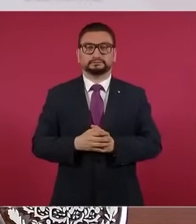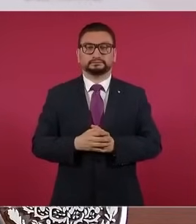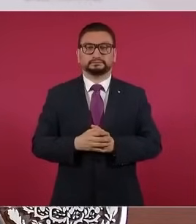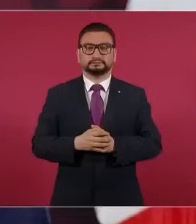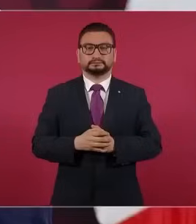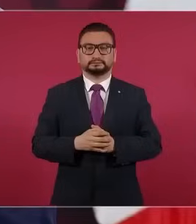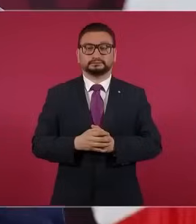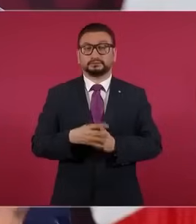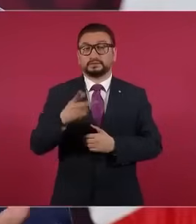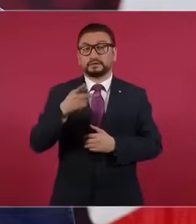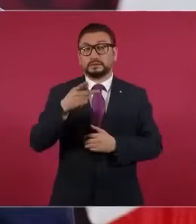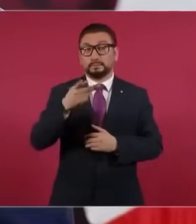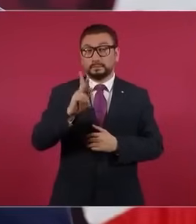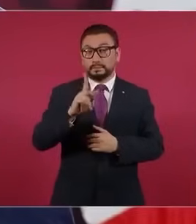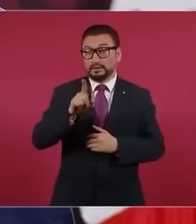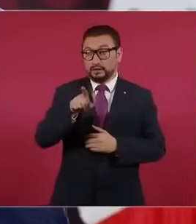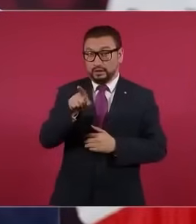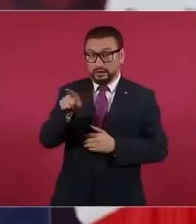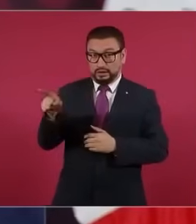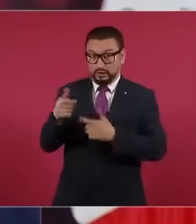como no les conviene,